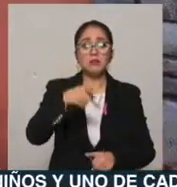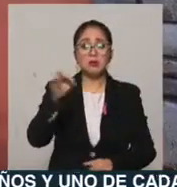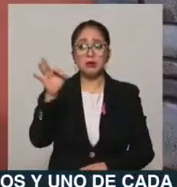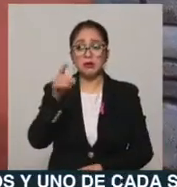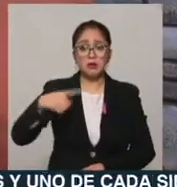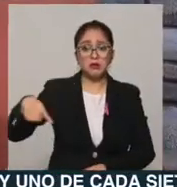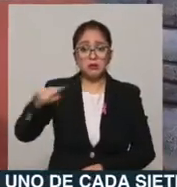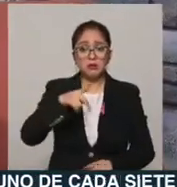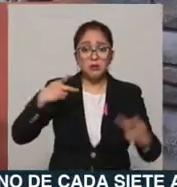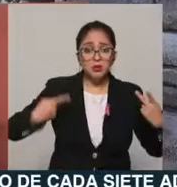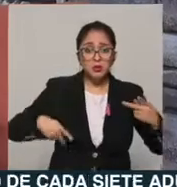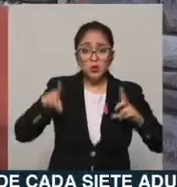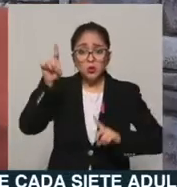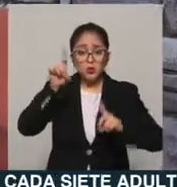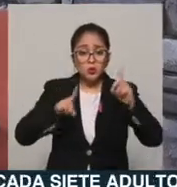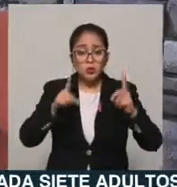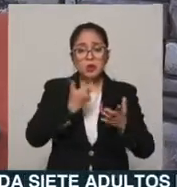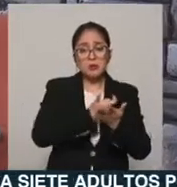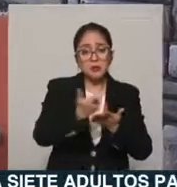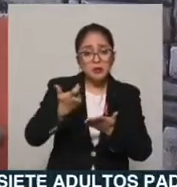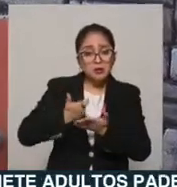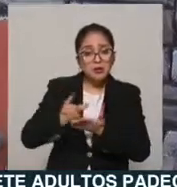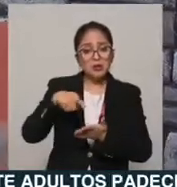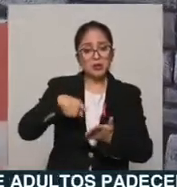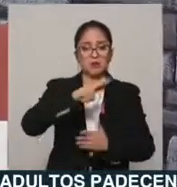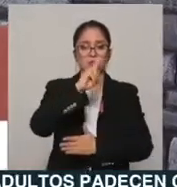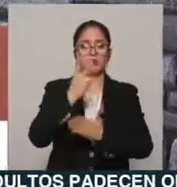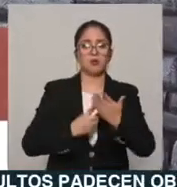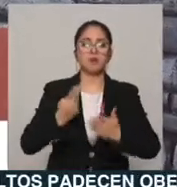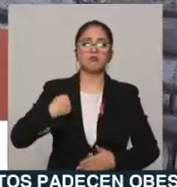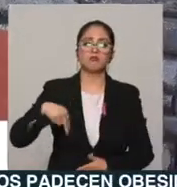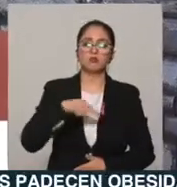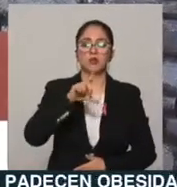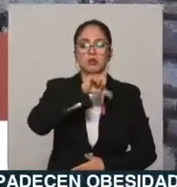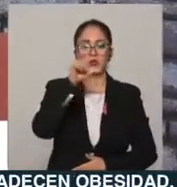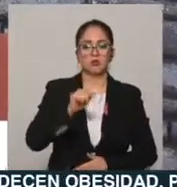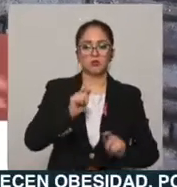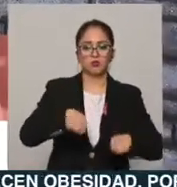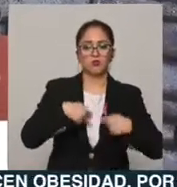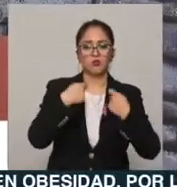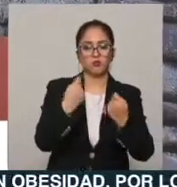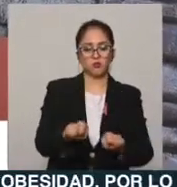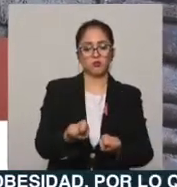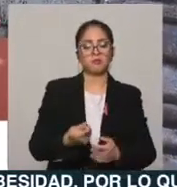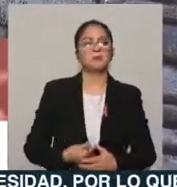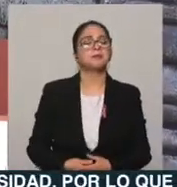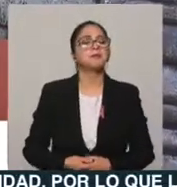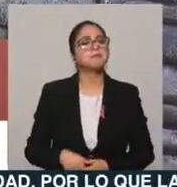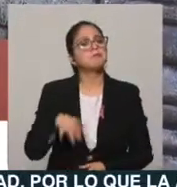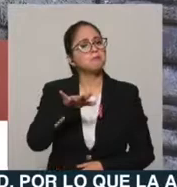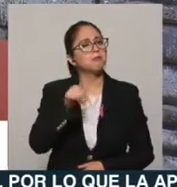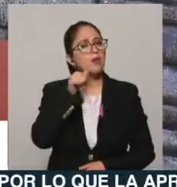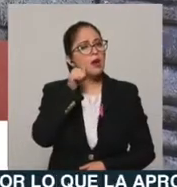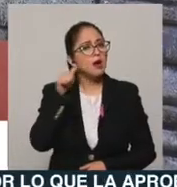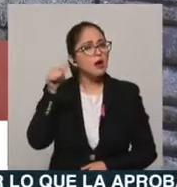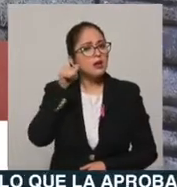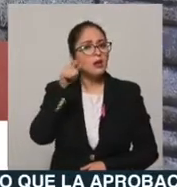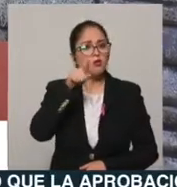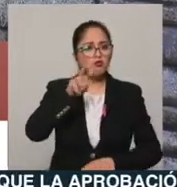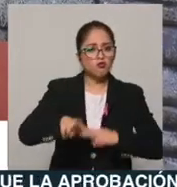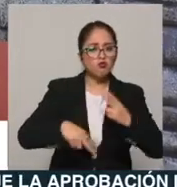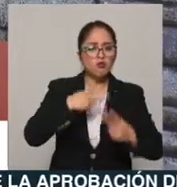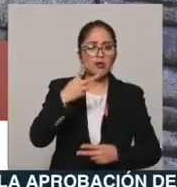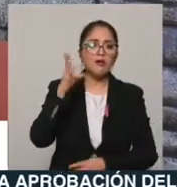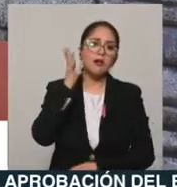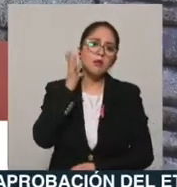audiencia tenga dudas sobre este trámite respecto a este programa, con gusto se las compartiremos. Queremos preguntarle también, ayer le tocó su turno de comparecer ante el Congreso de la